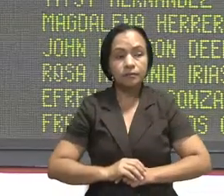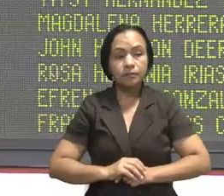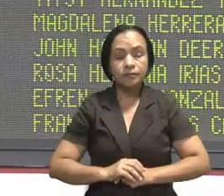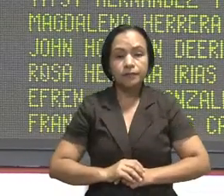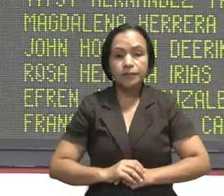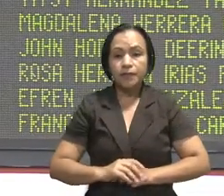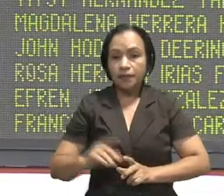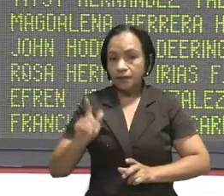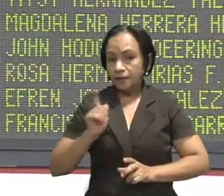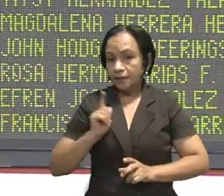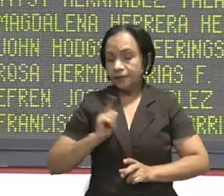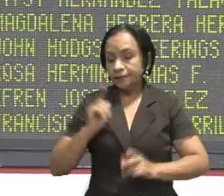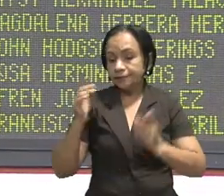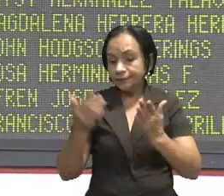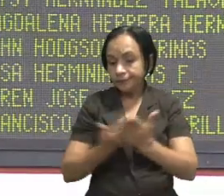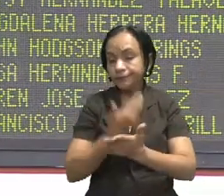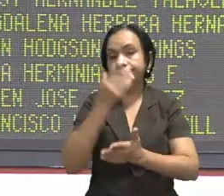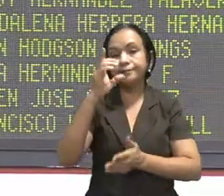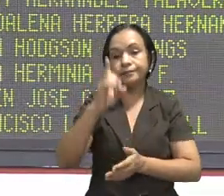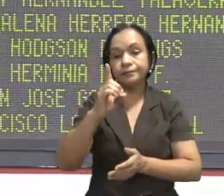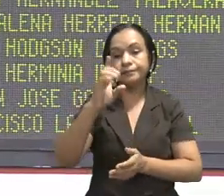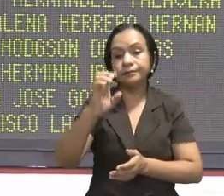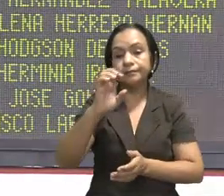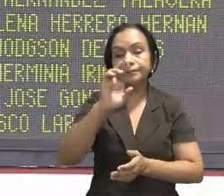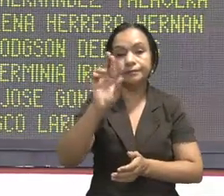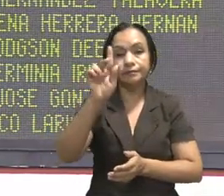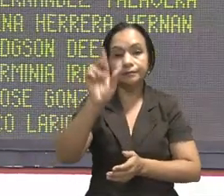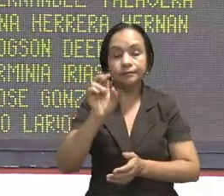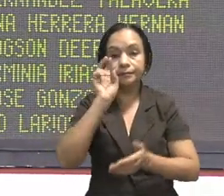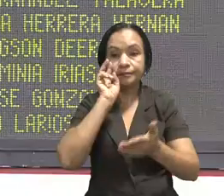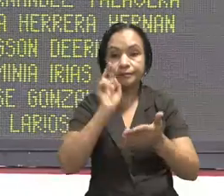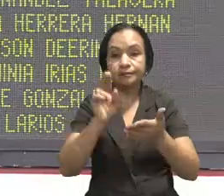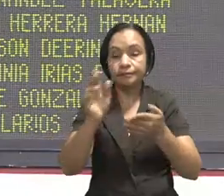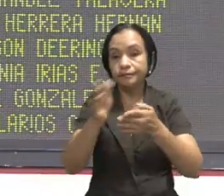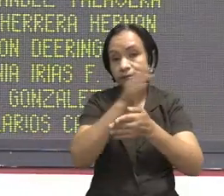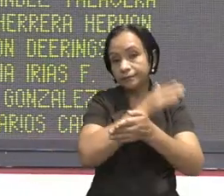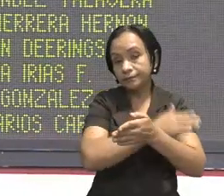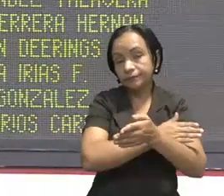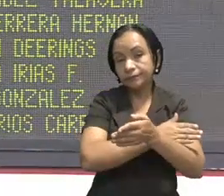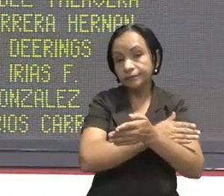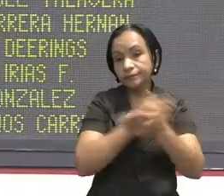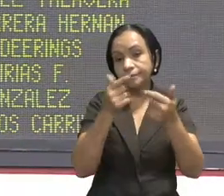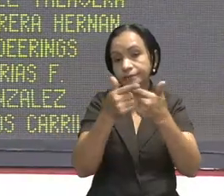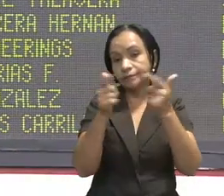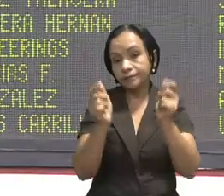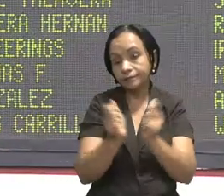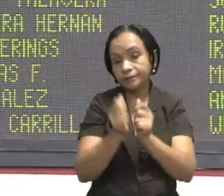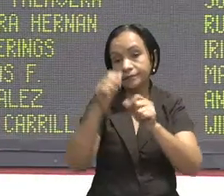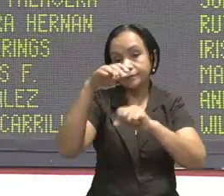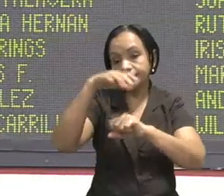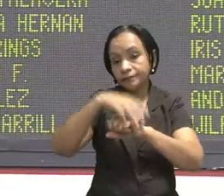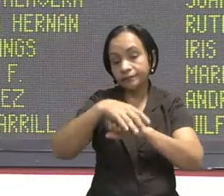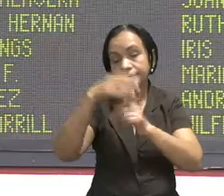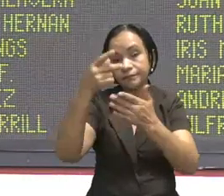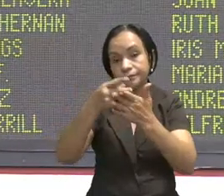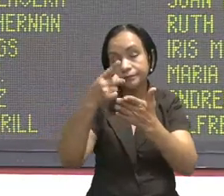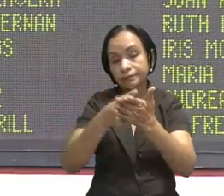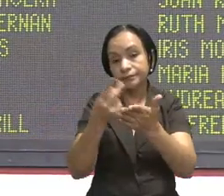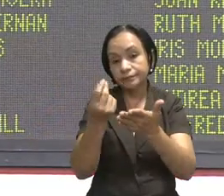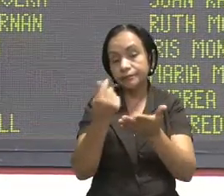existe un nuevo decreto que lo hice ver, ¿verdad?, ante la comisión,